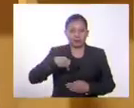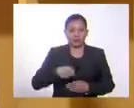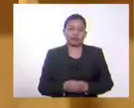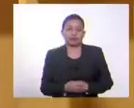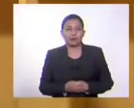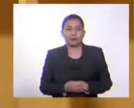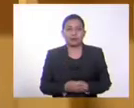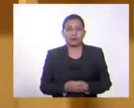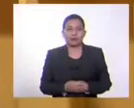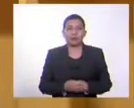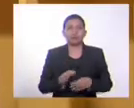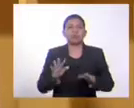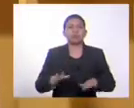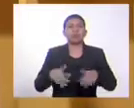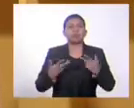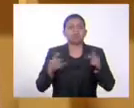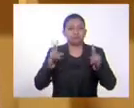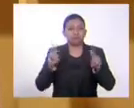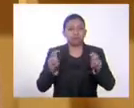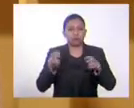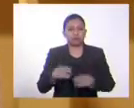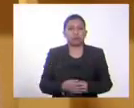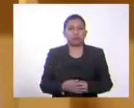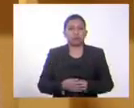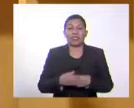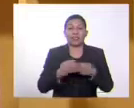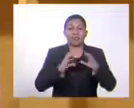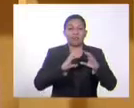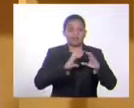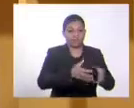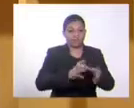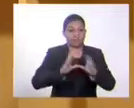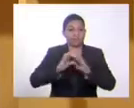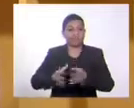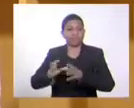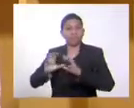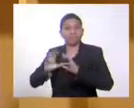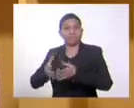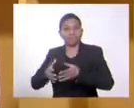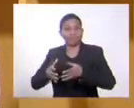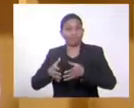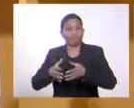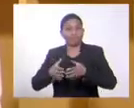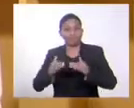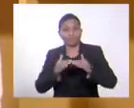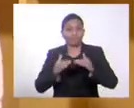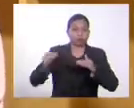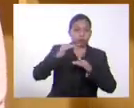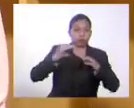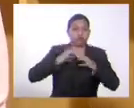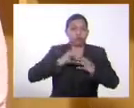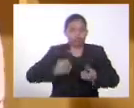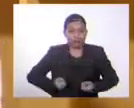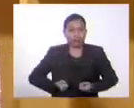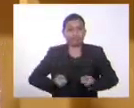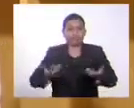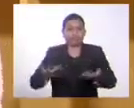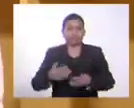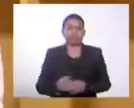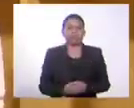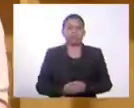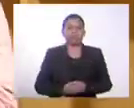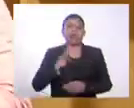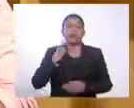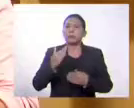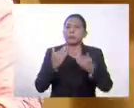civil y la sociedad política. Para contextualizar un poco, me gustaría también conocer un poco de historia, Federico.